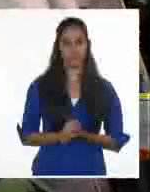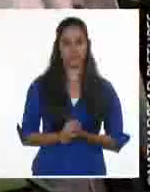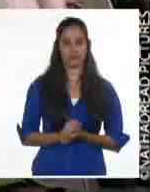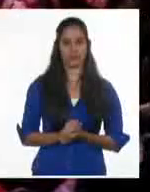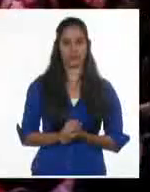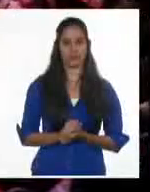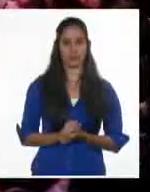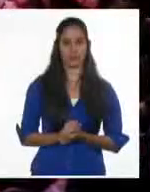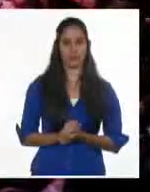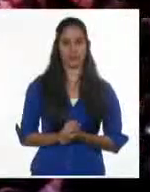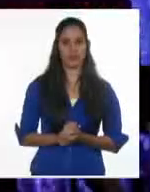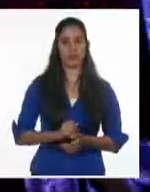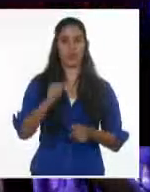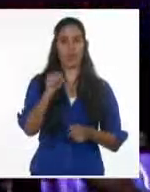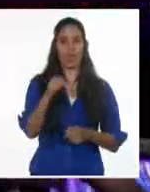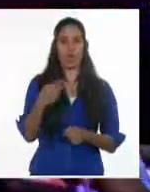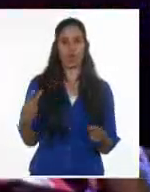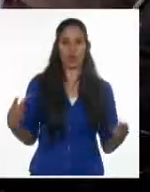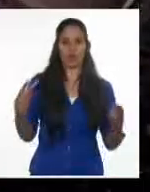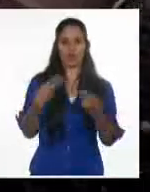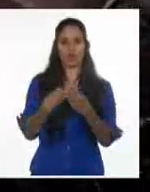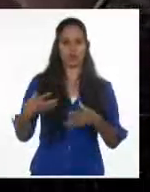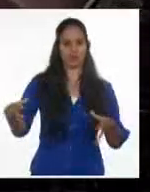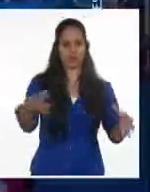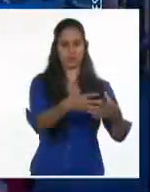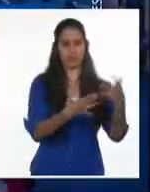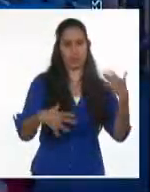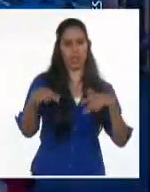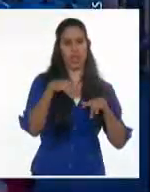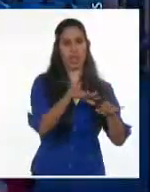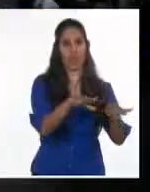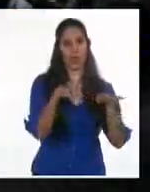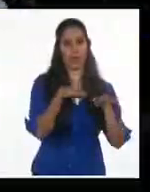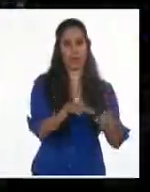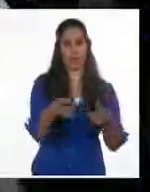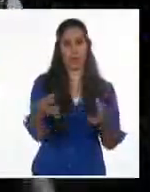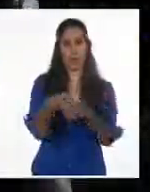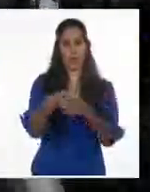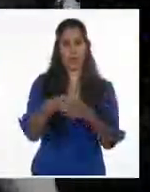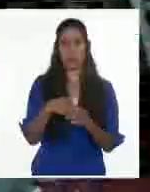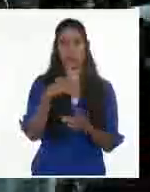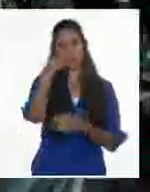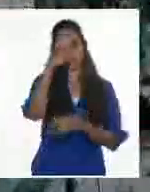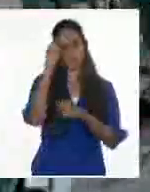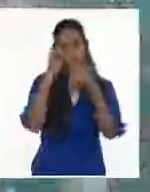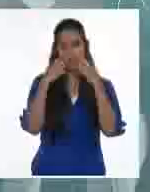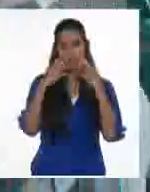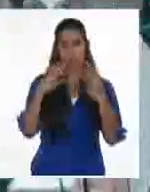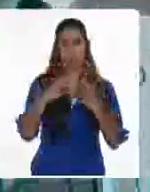Un momento donde se unen algunas de las orquestas cubanas más emblemáticas.